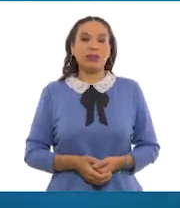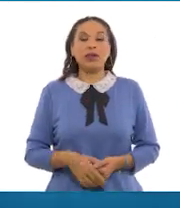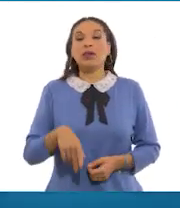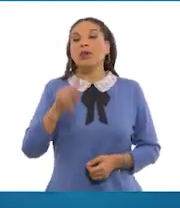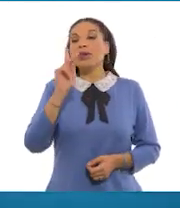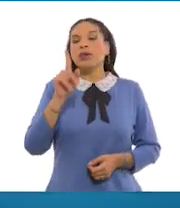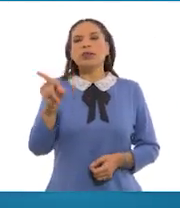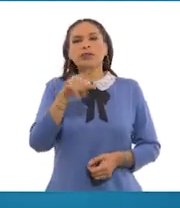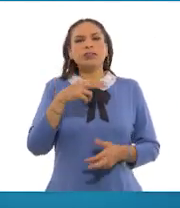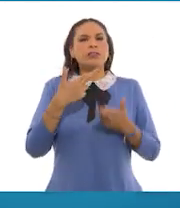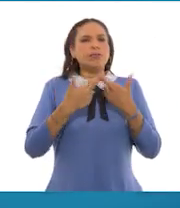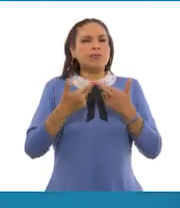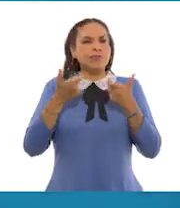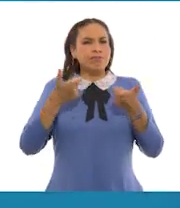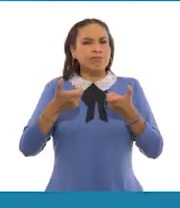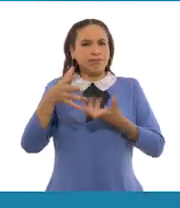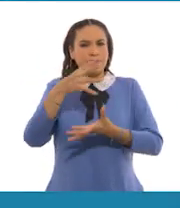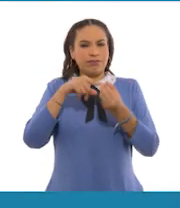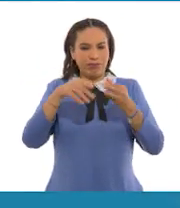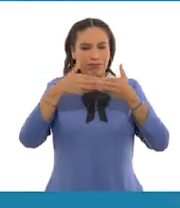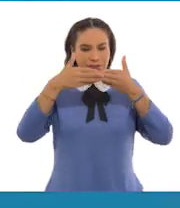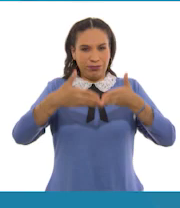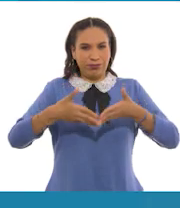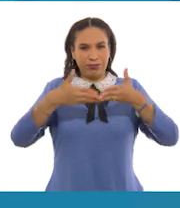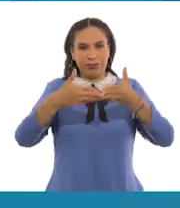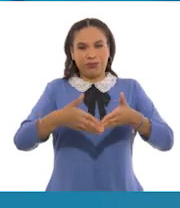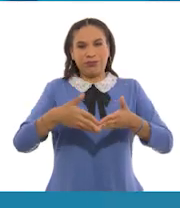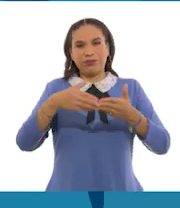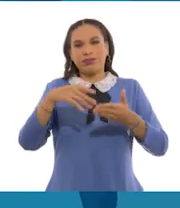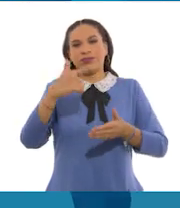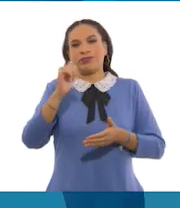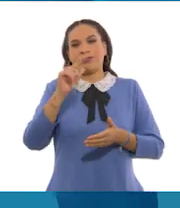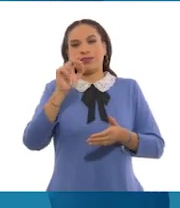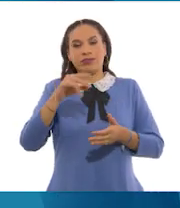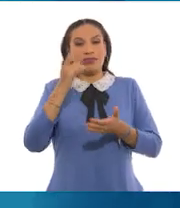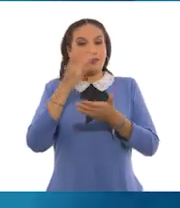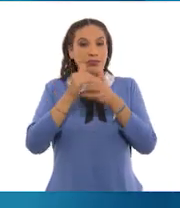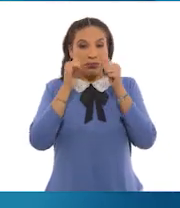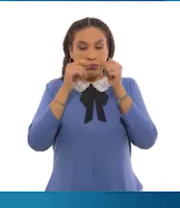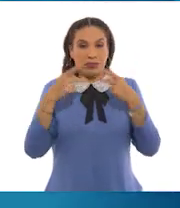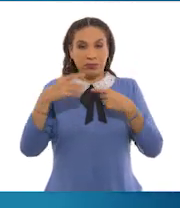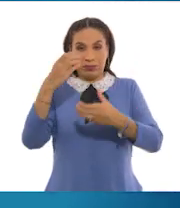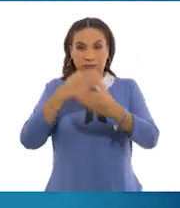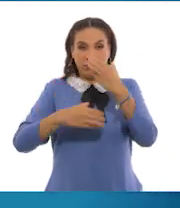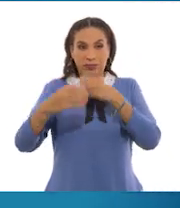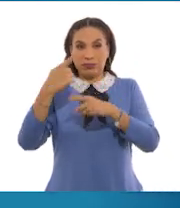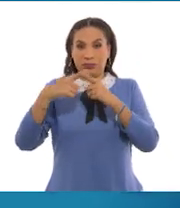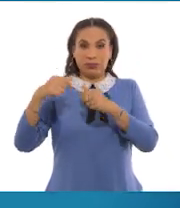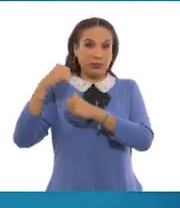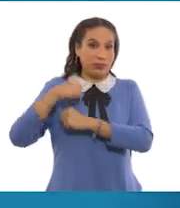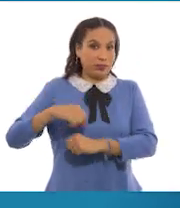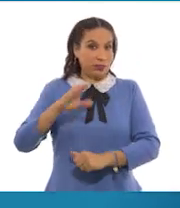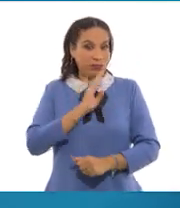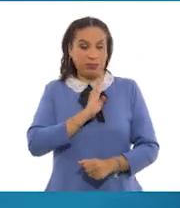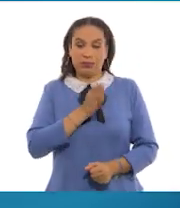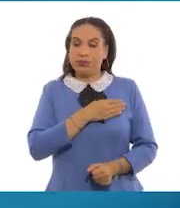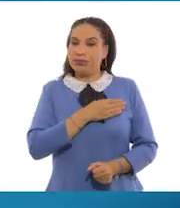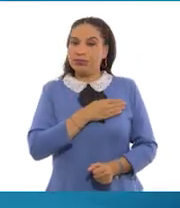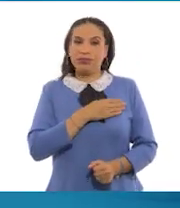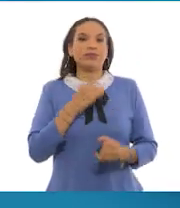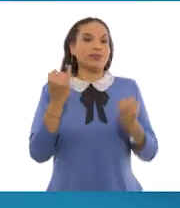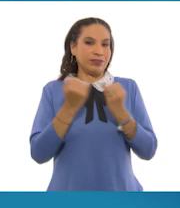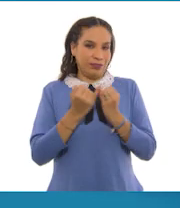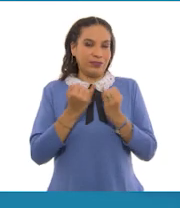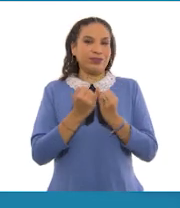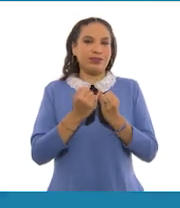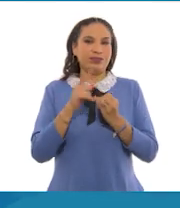Pero las riquezas que movía el galeón no solo llamaron la atención de comerciantes y de autoridades españolas,